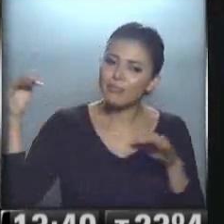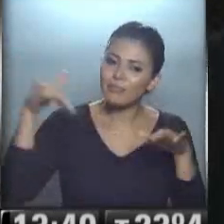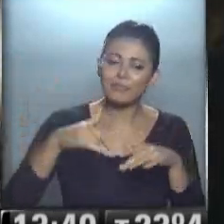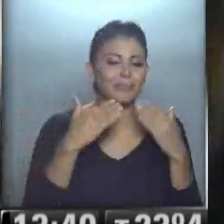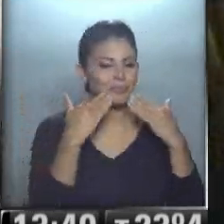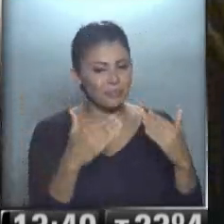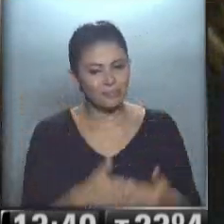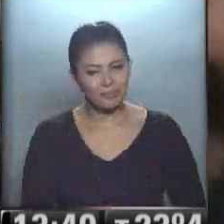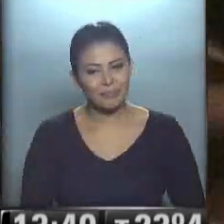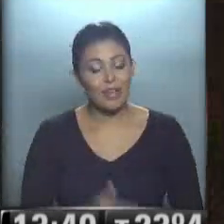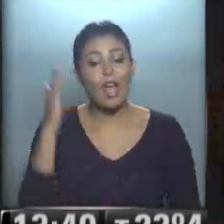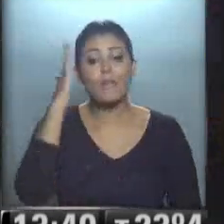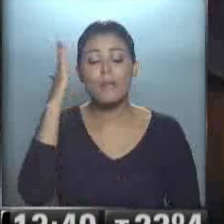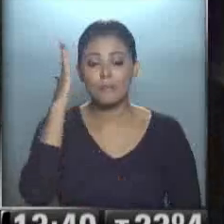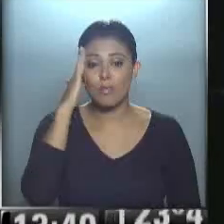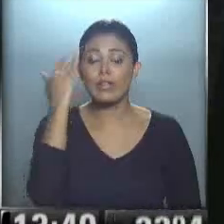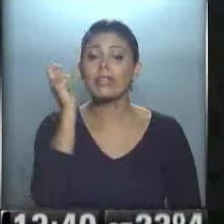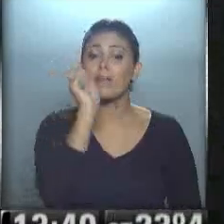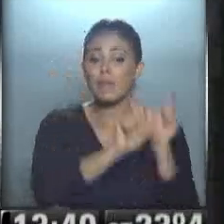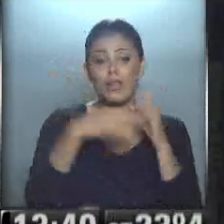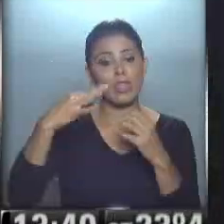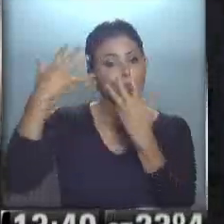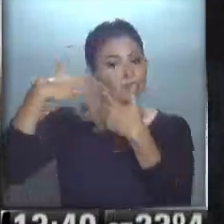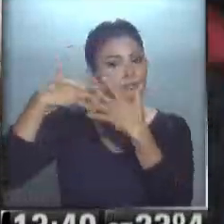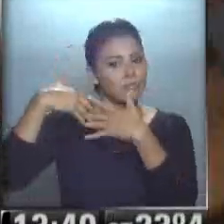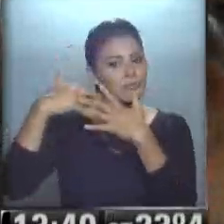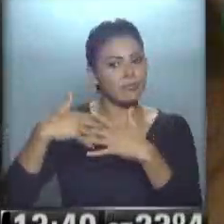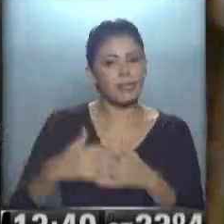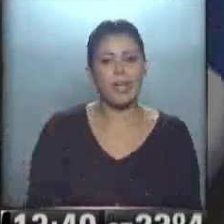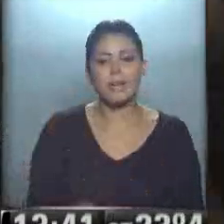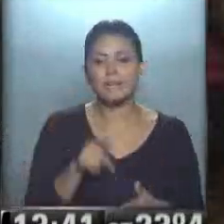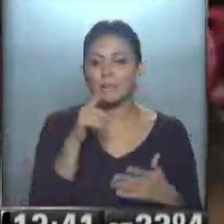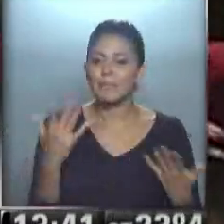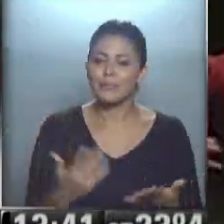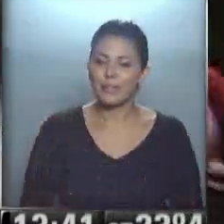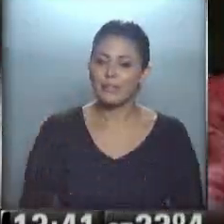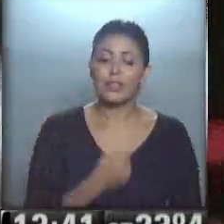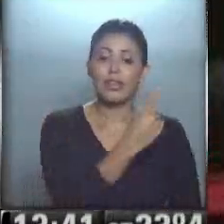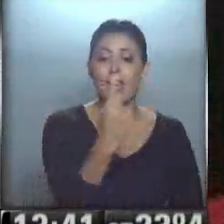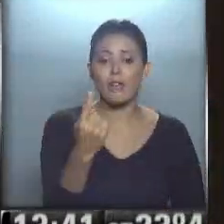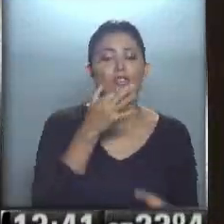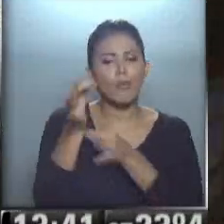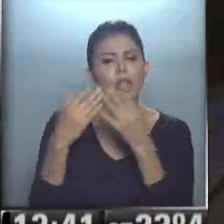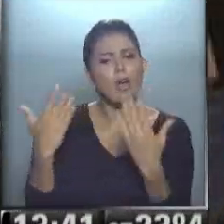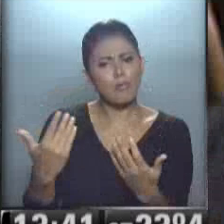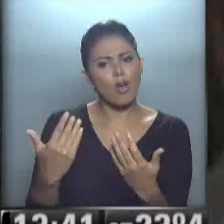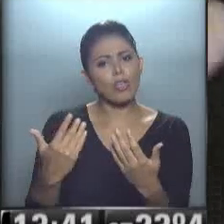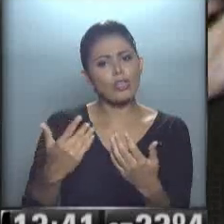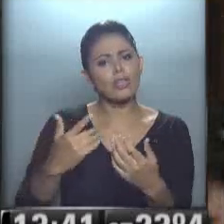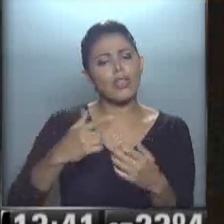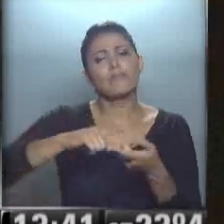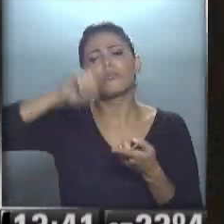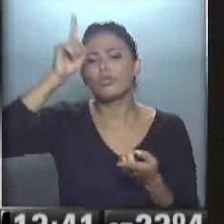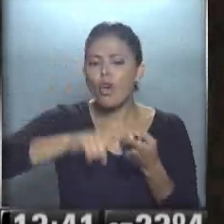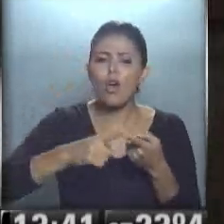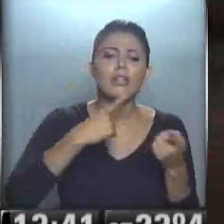gracias. La memoria la ejercitan las personas y creo que con ellos hemos dialogado. Bueno, podremos seguir hablando durante todo el